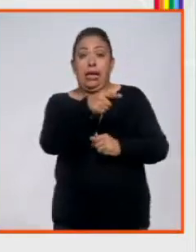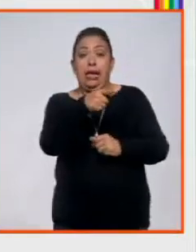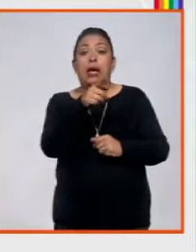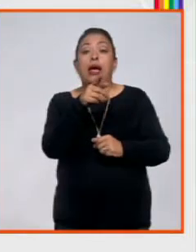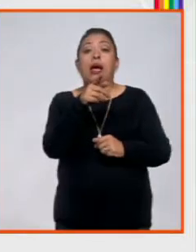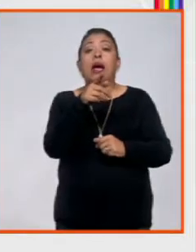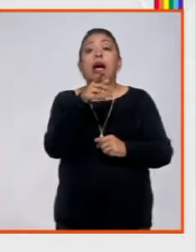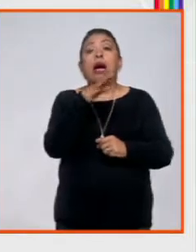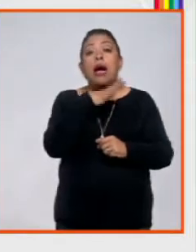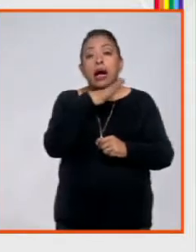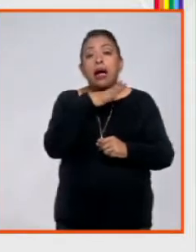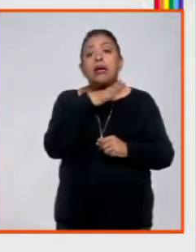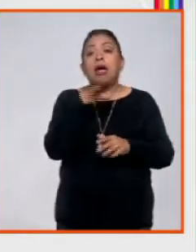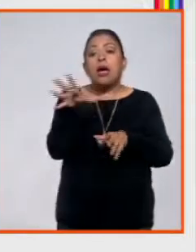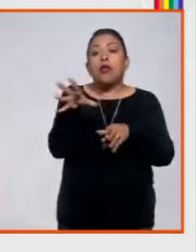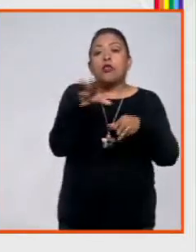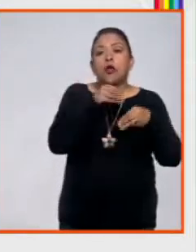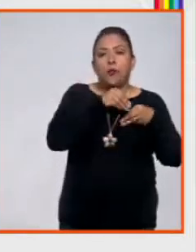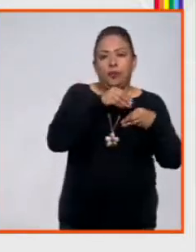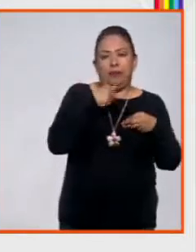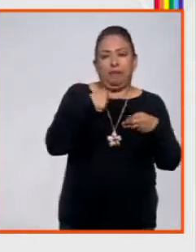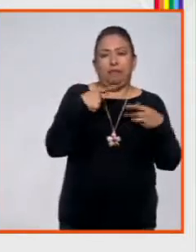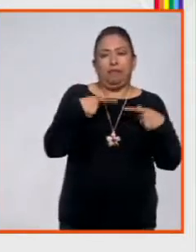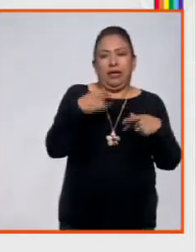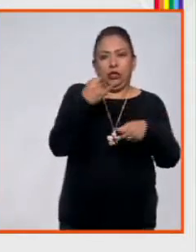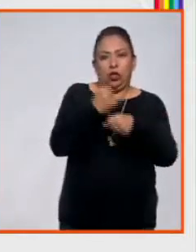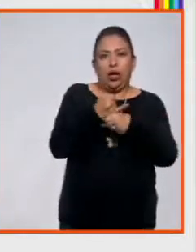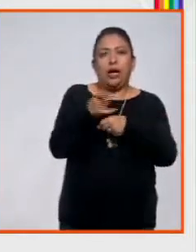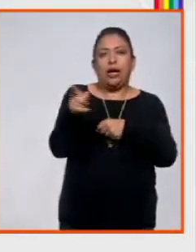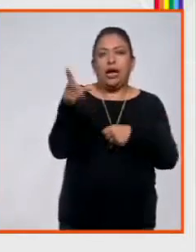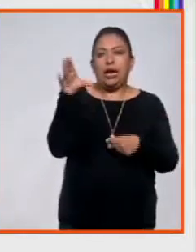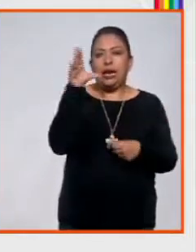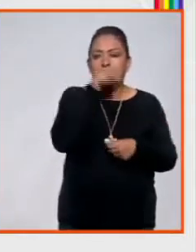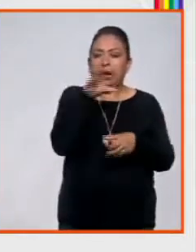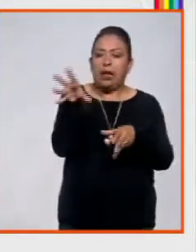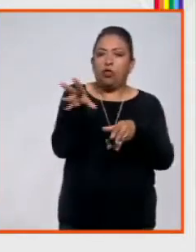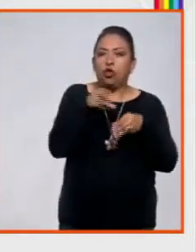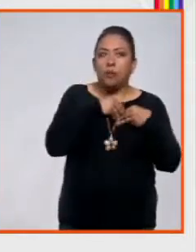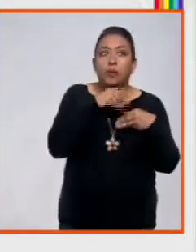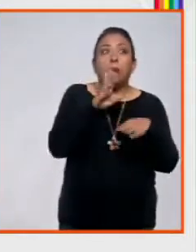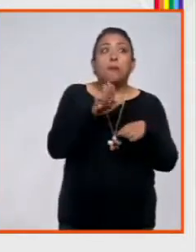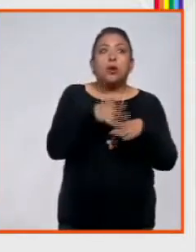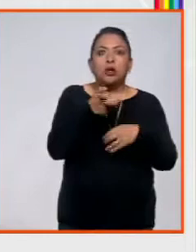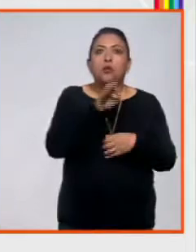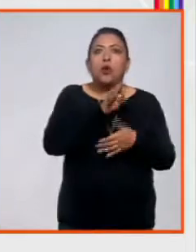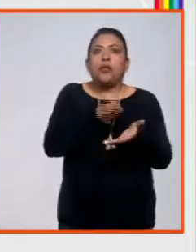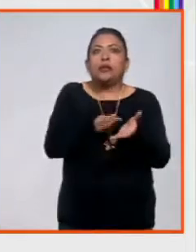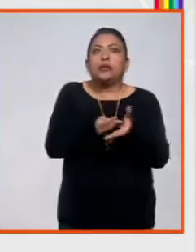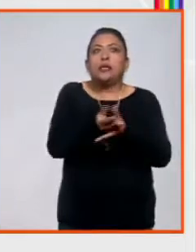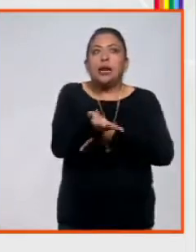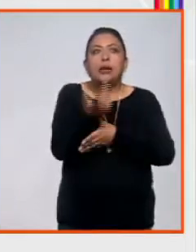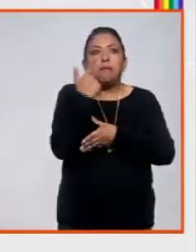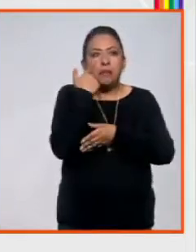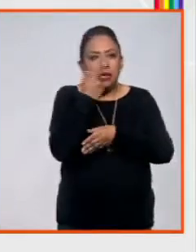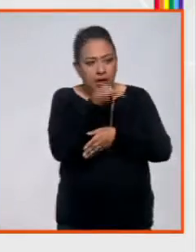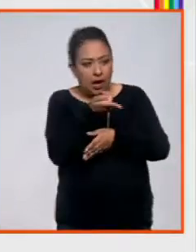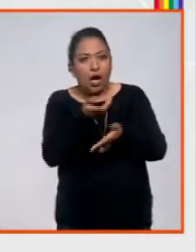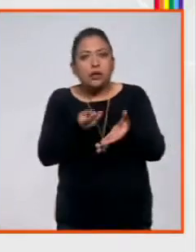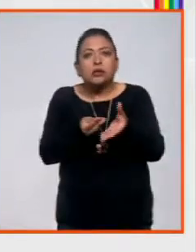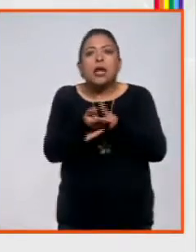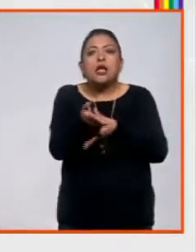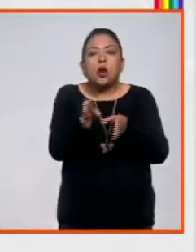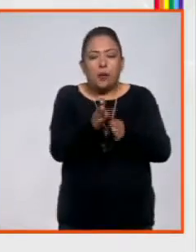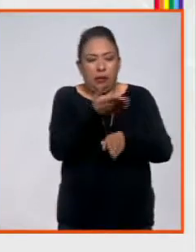adopta hallar a mi personaje a esta negra y por ese motivo ella puede salirle enseña cómo salir del